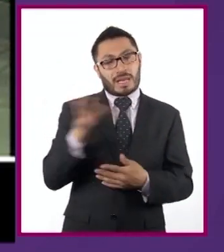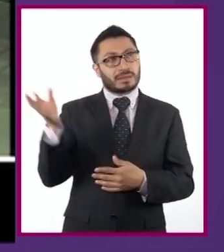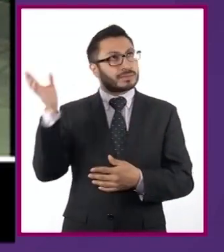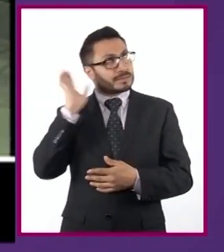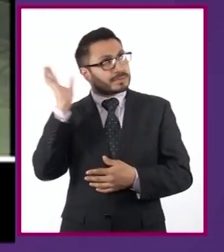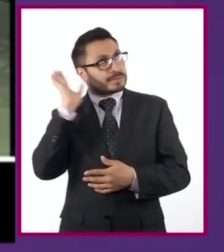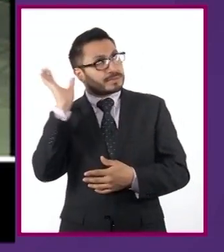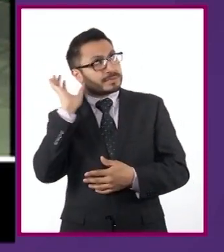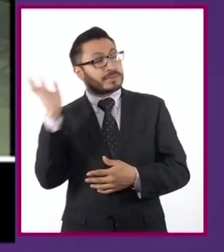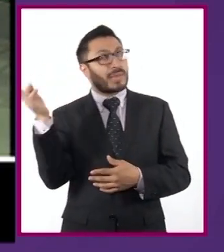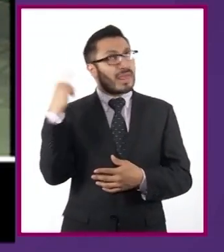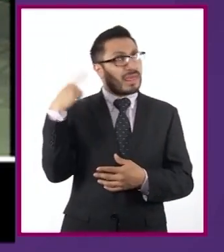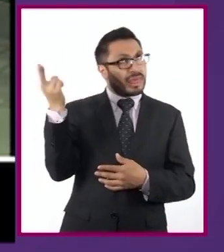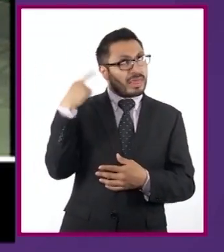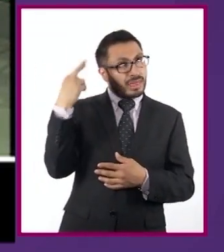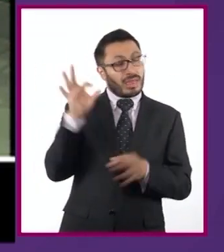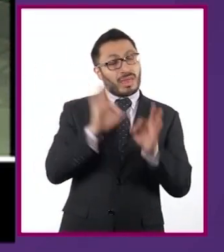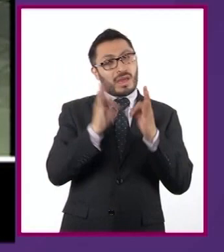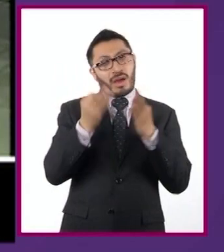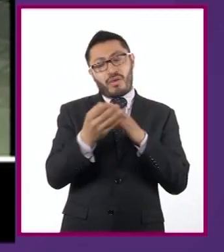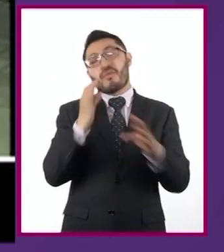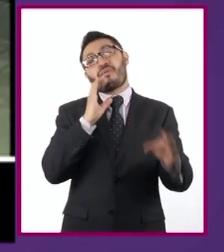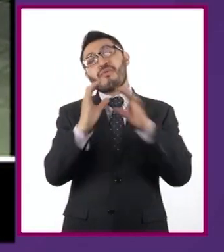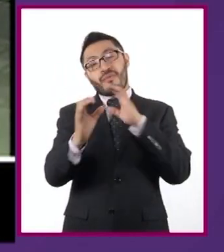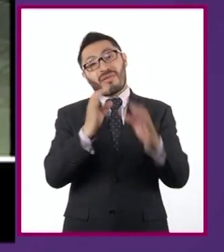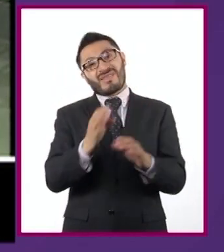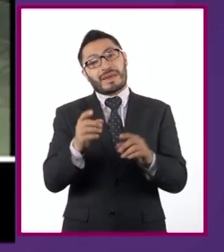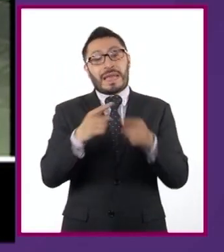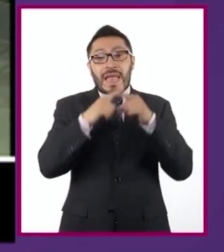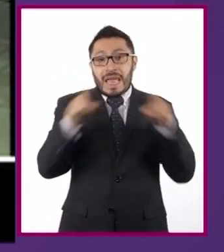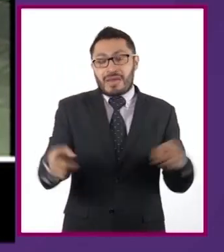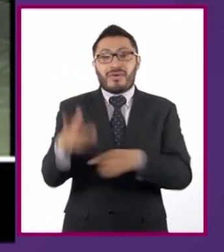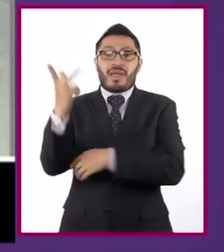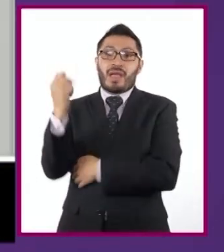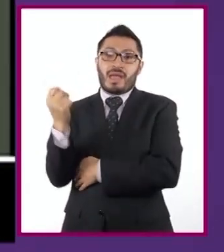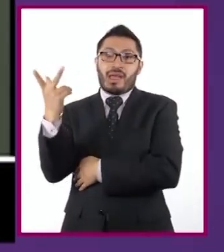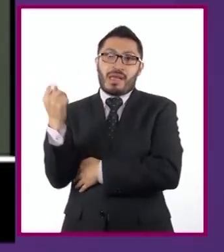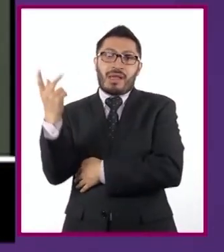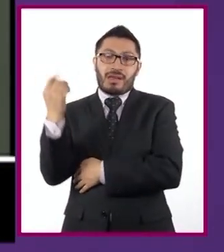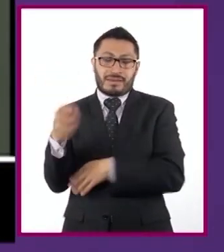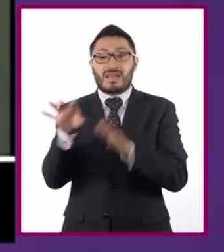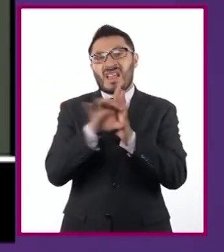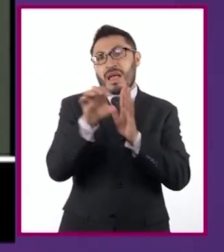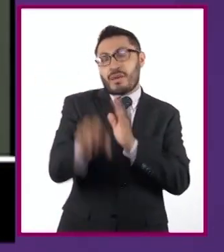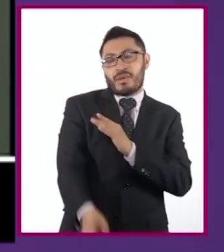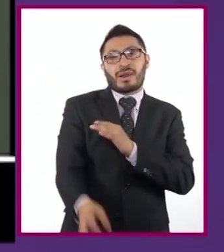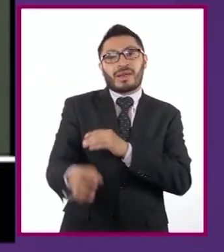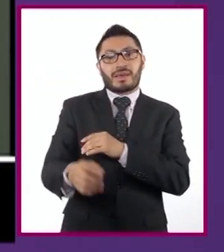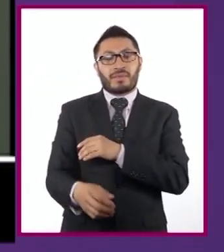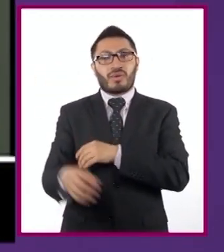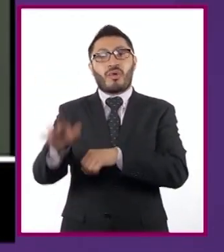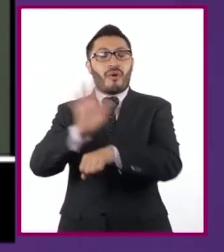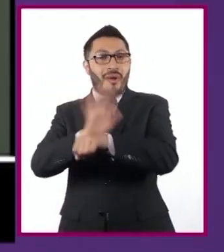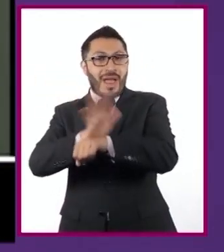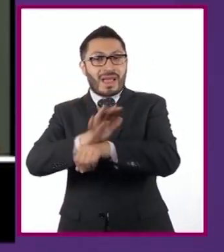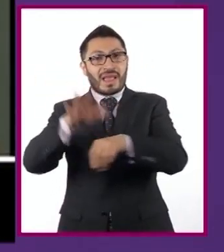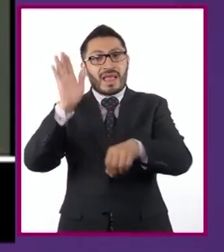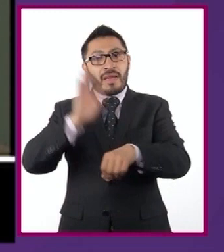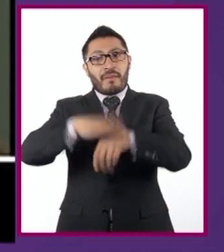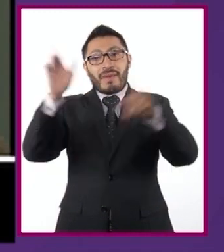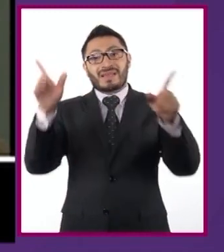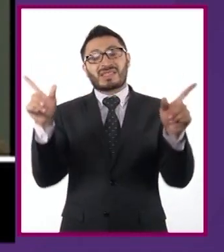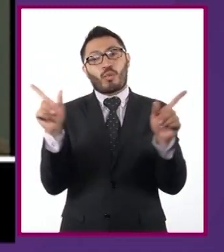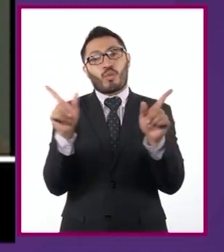sonido como vehículo de comunicación, que hacer un anuncio de televisión. Por ejemplo, los anuncios de cine son más como